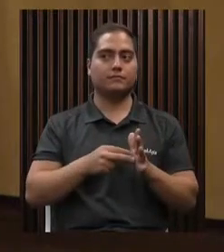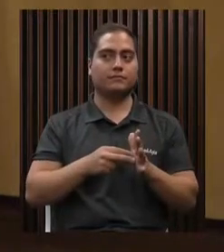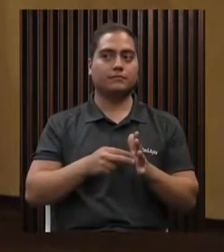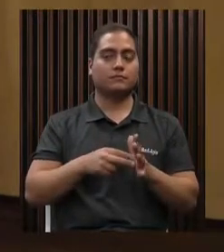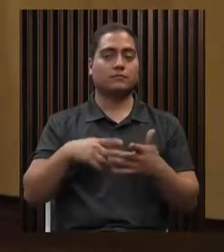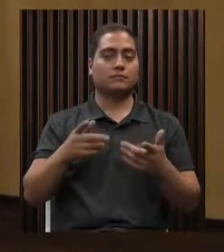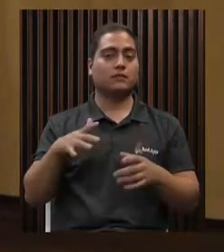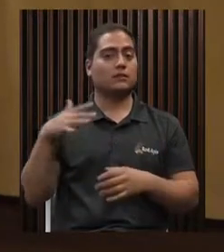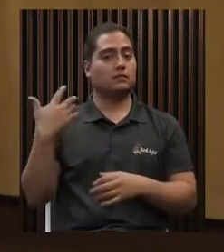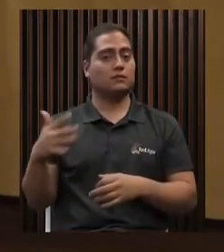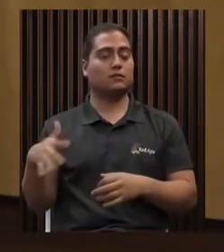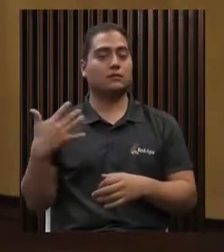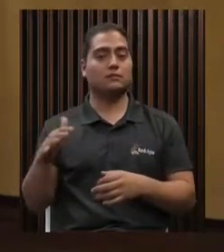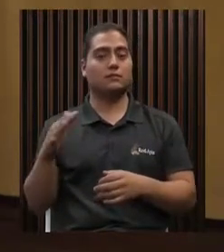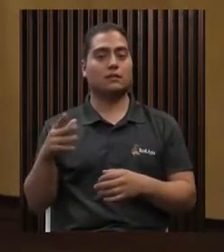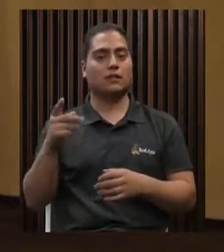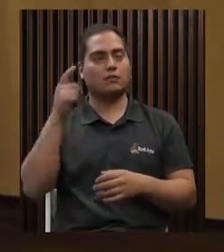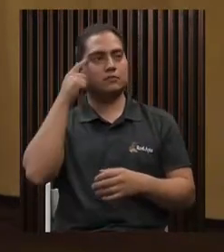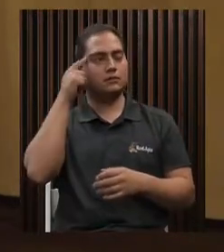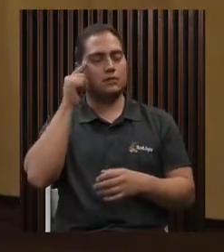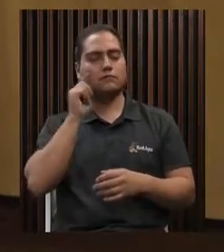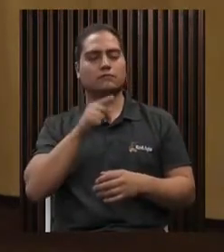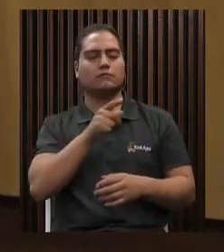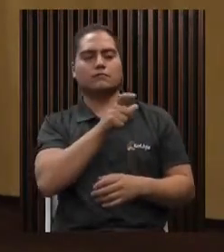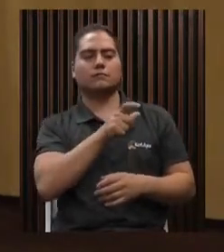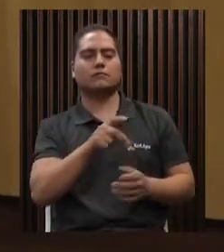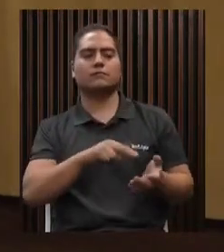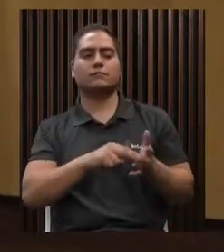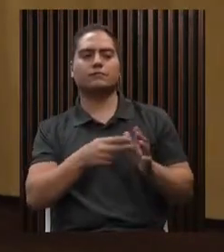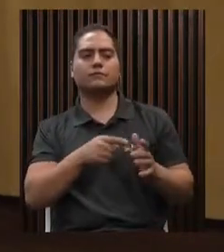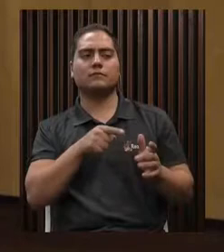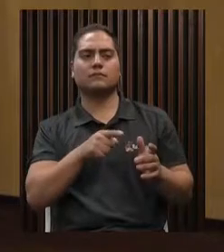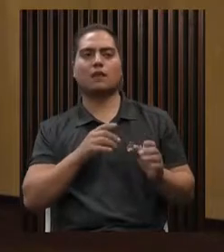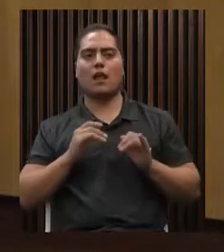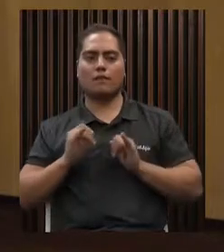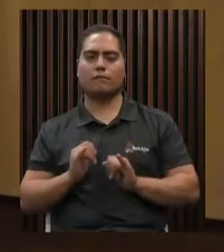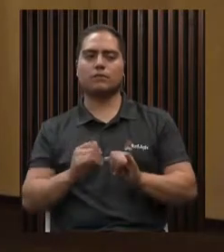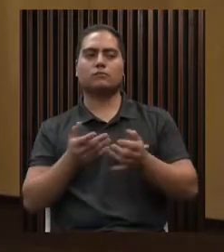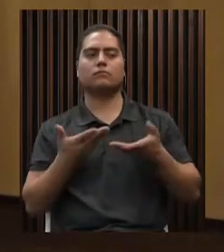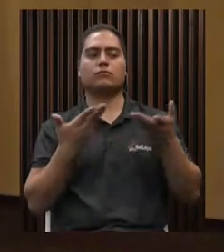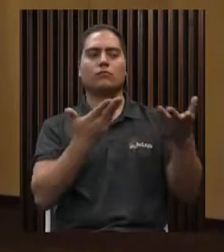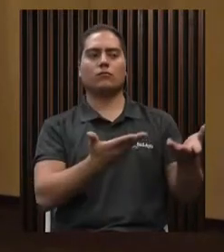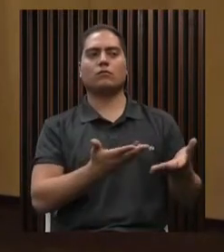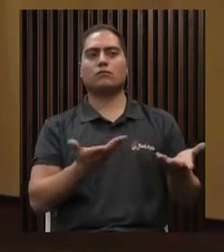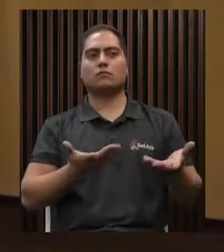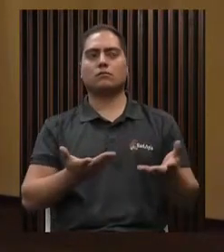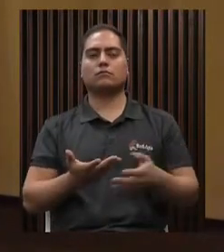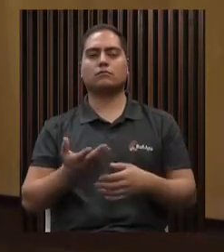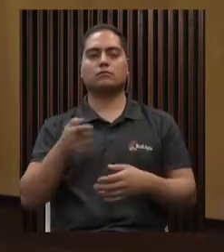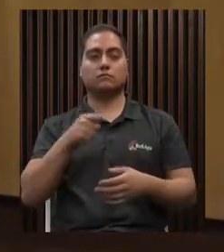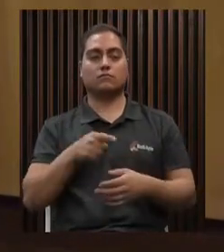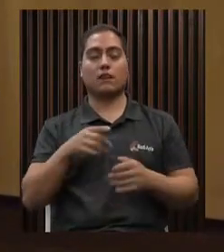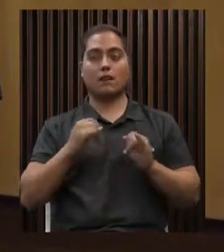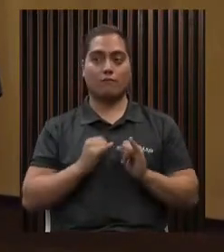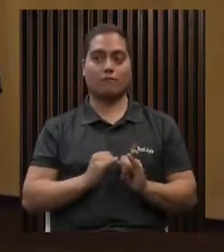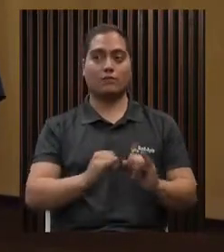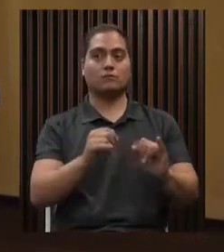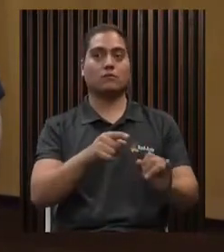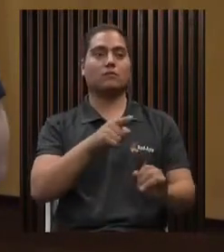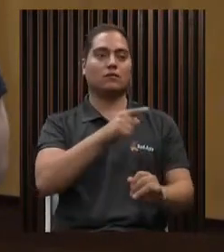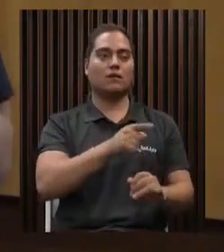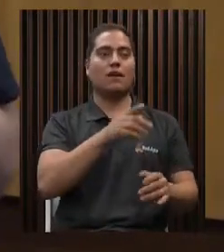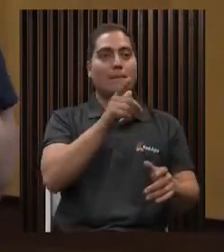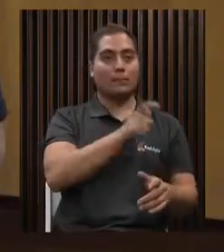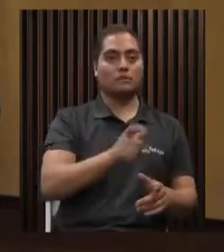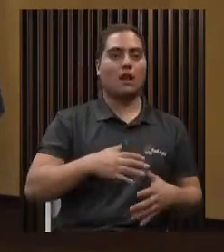importante es considerar que este tipo de información tendría que ser relevante para las personas que tienen ansiedad,